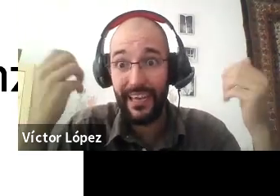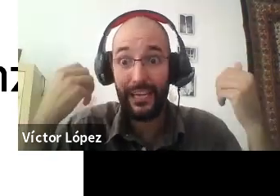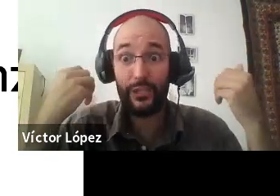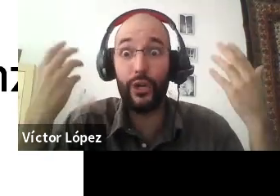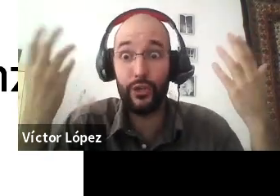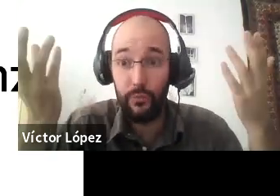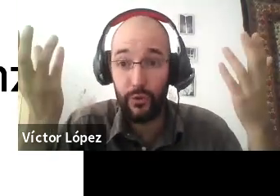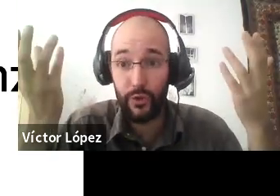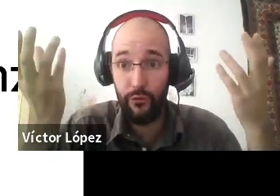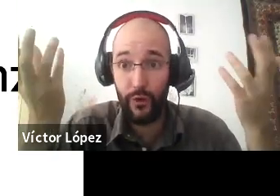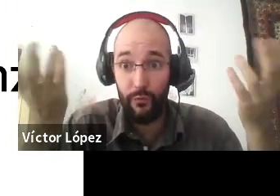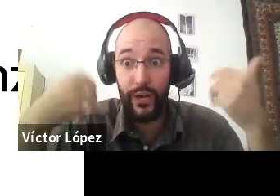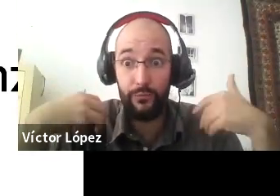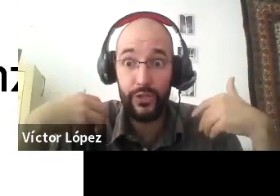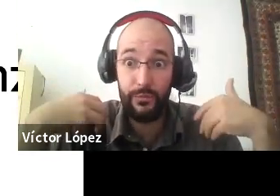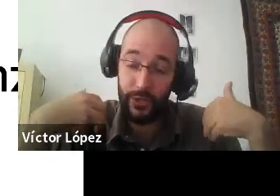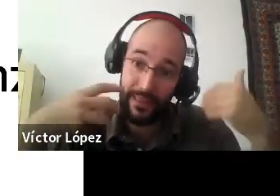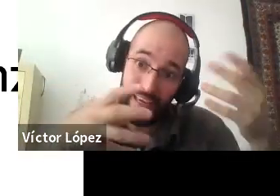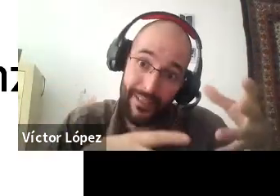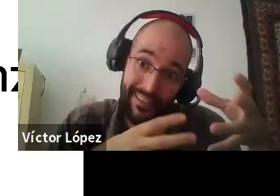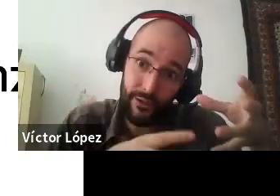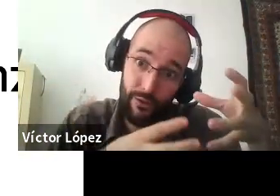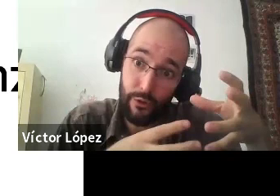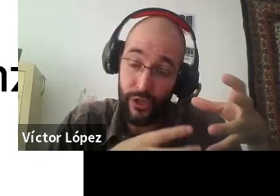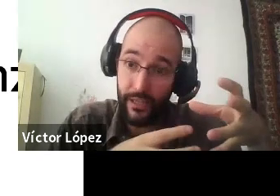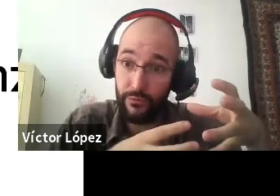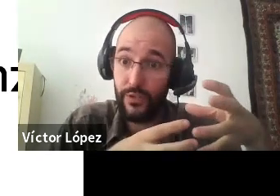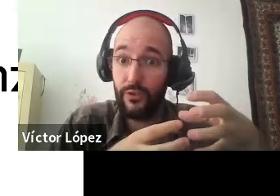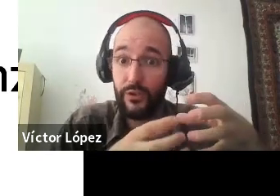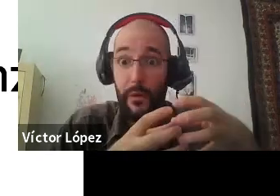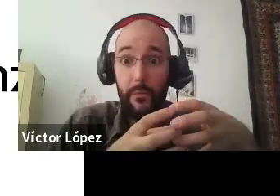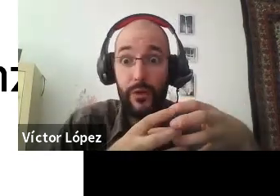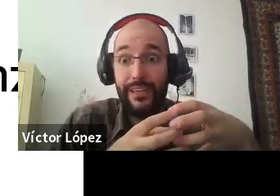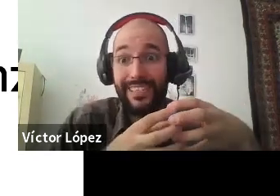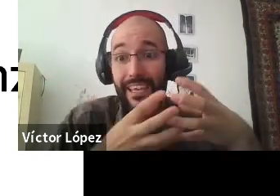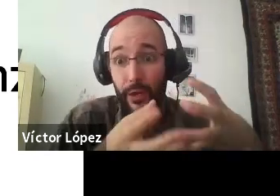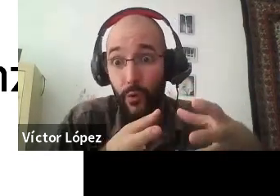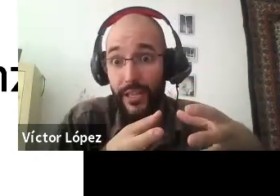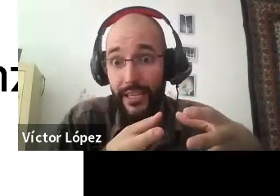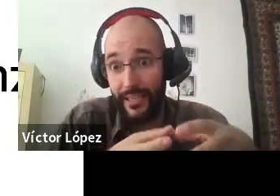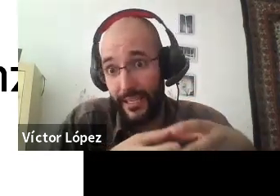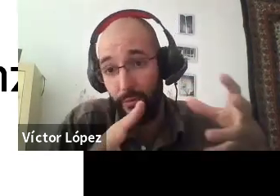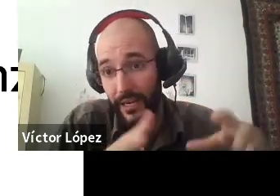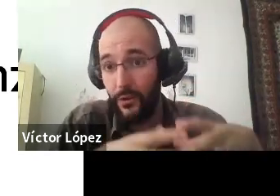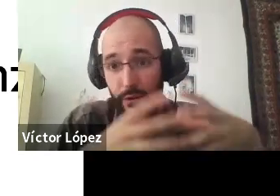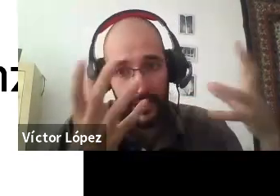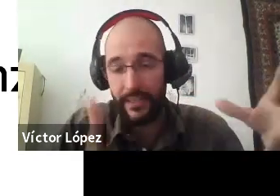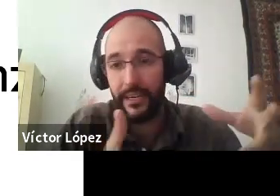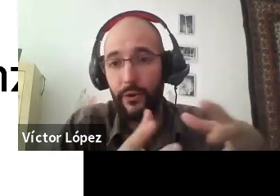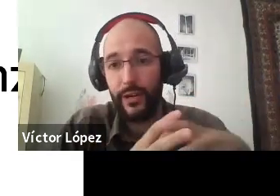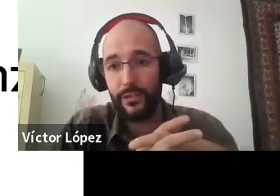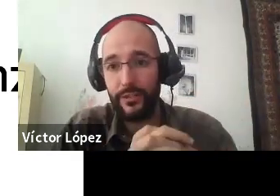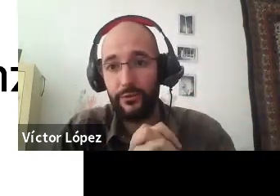Sputnik, esto lo que supuso fue un revulsivo, especialmente dentro de los Estados Unidos, porque se dieron cuenta, desde el gobierno